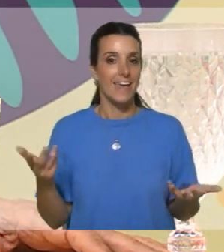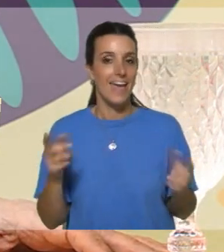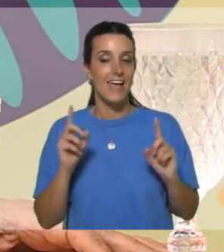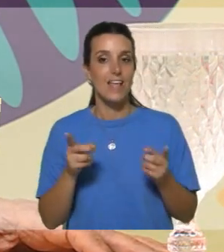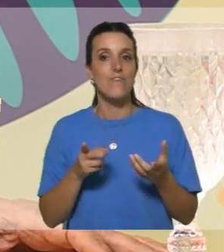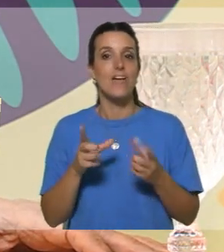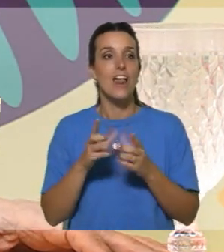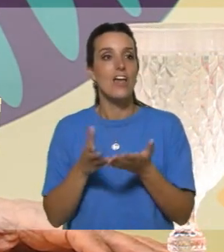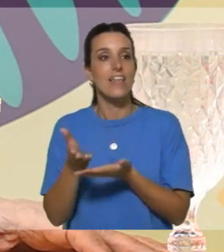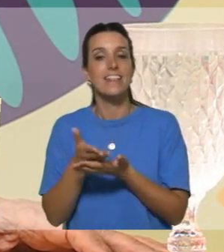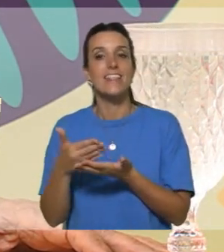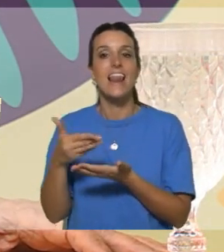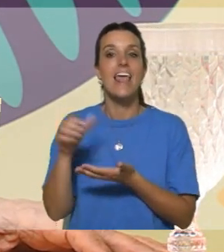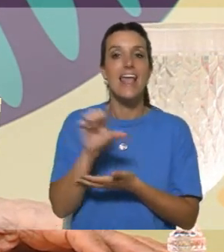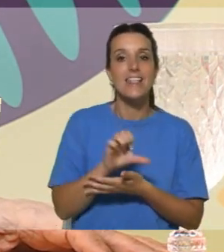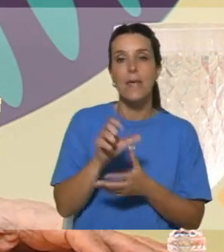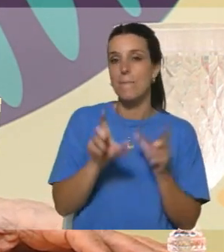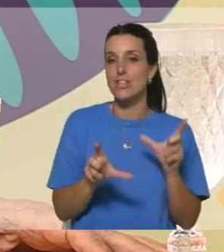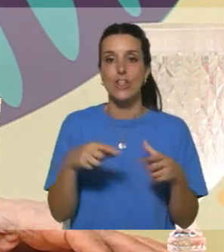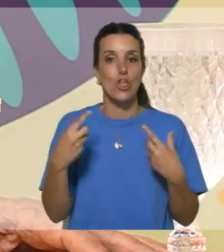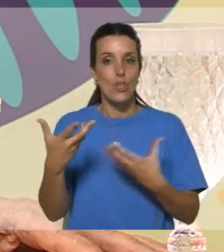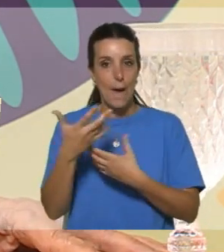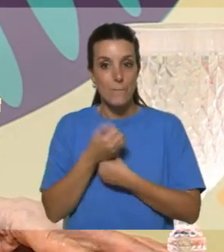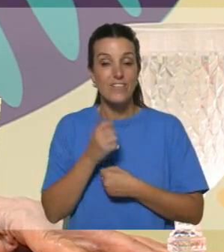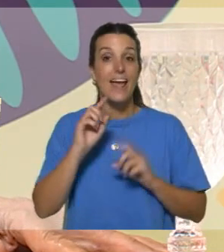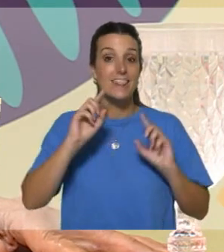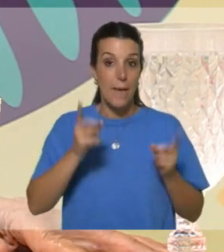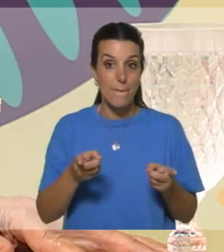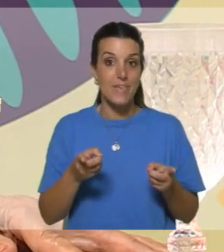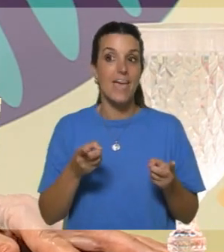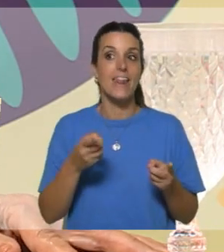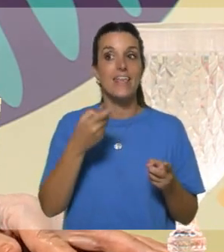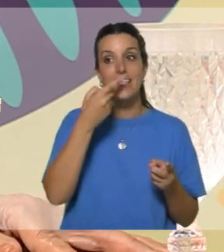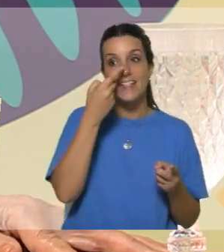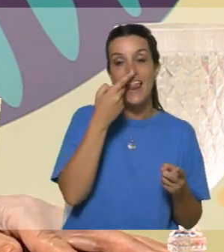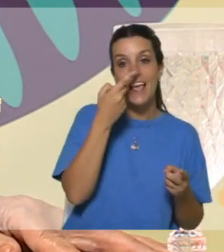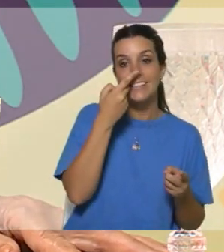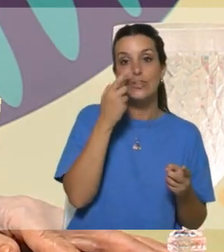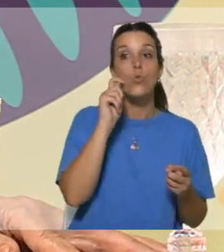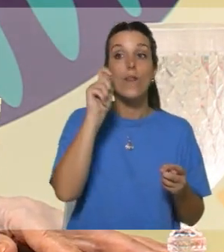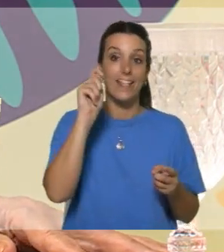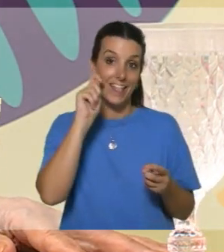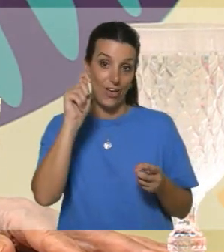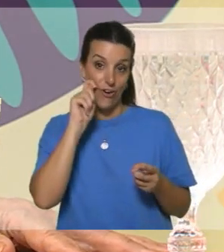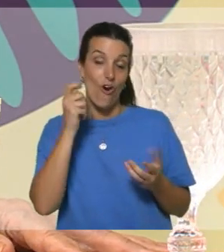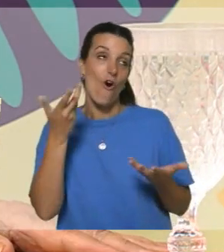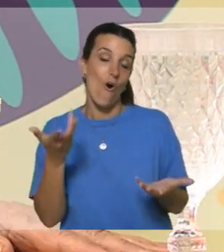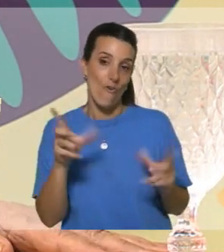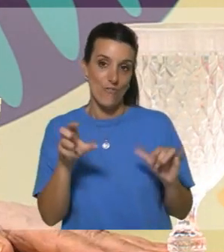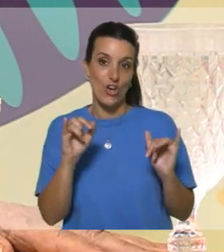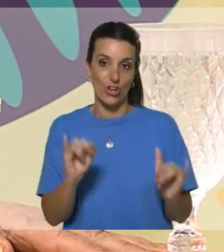Compañía del Este. Bueno, un montón de gente que nos ha apoyado. Tiene también interés turístico, bueno, eso es por importante.